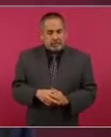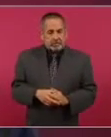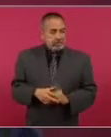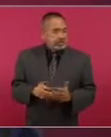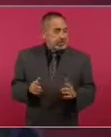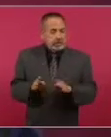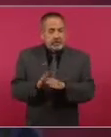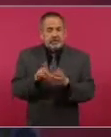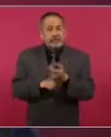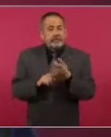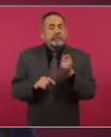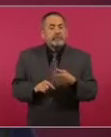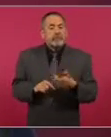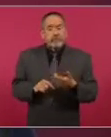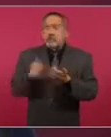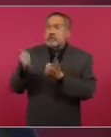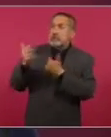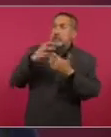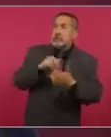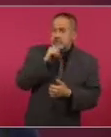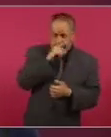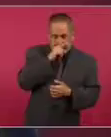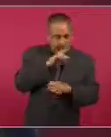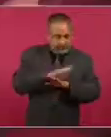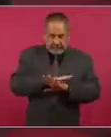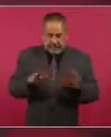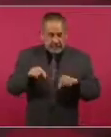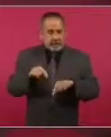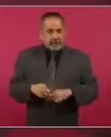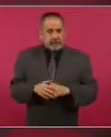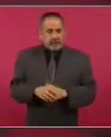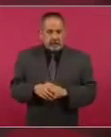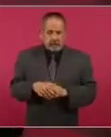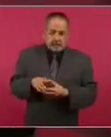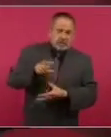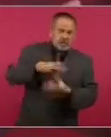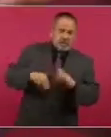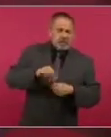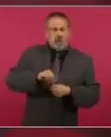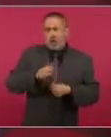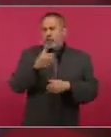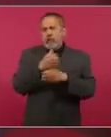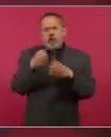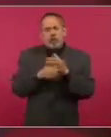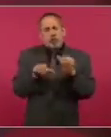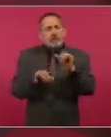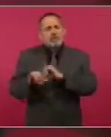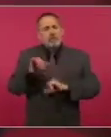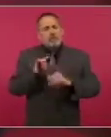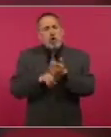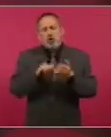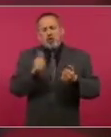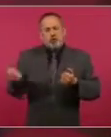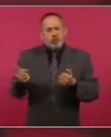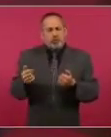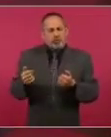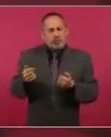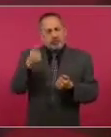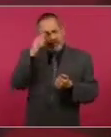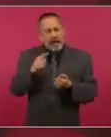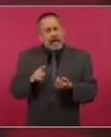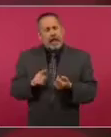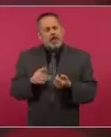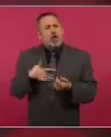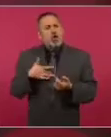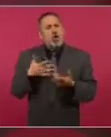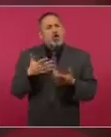pudiese importarse y lo sustituimos por otros analgésicos. A ver si